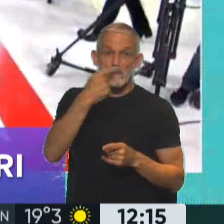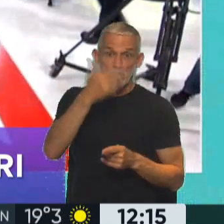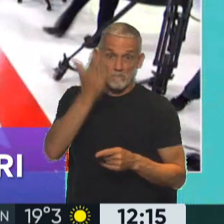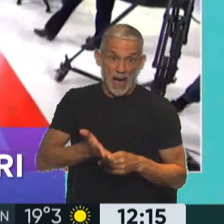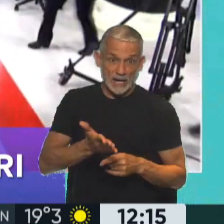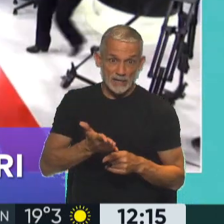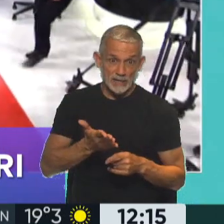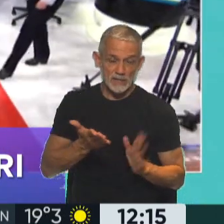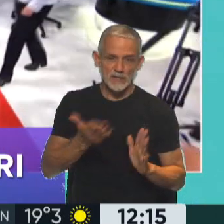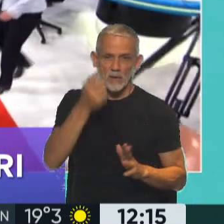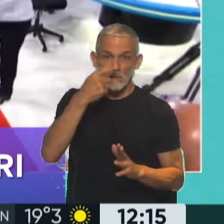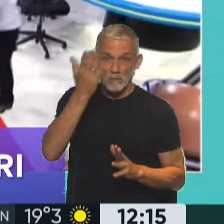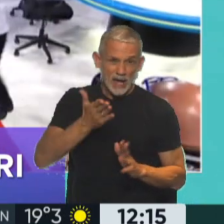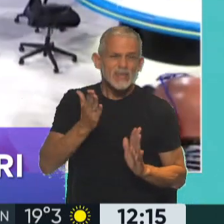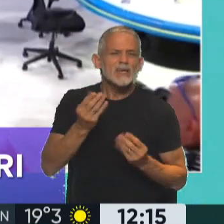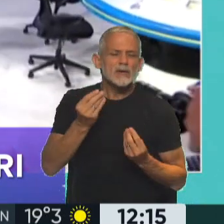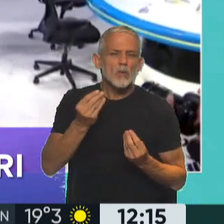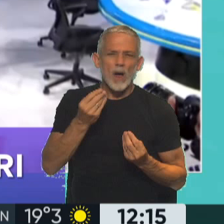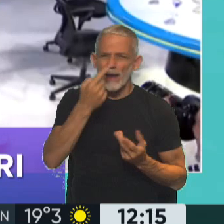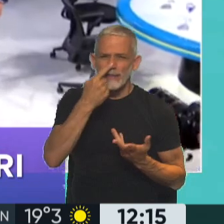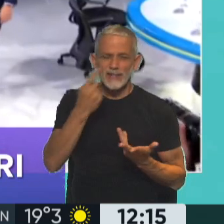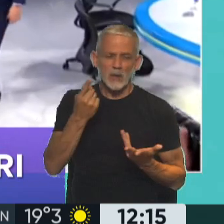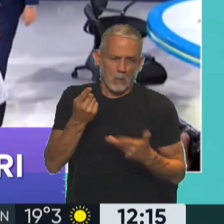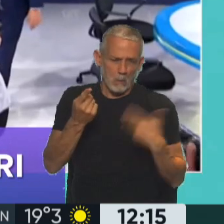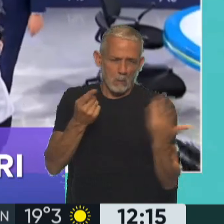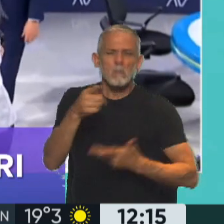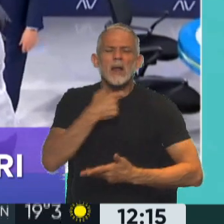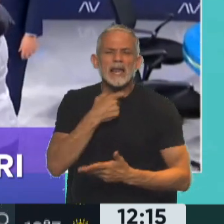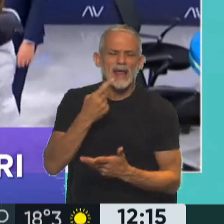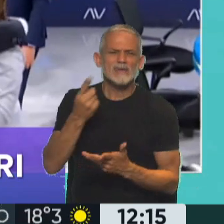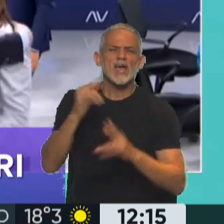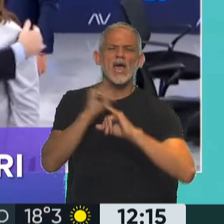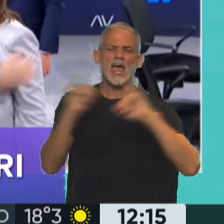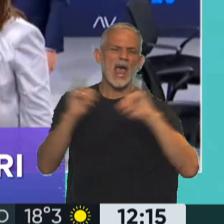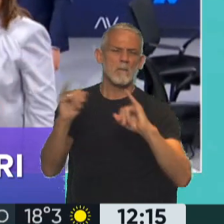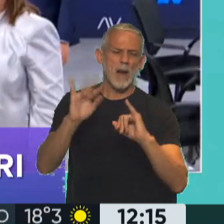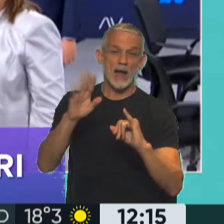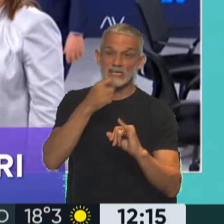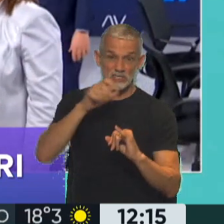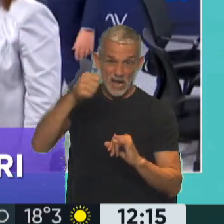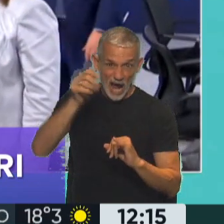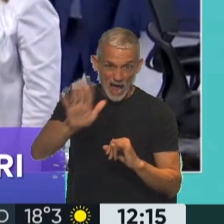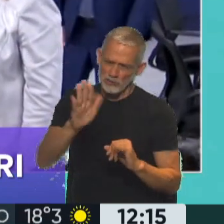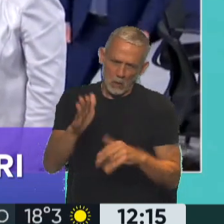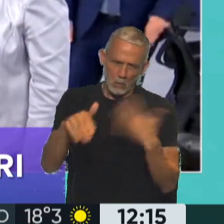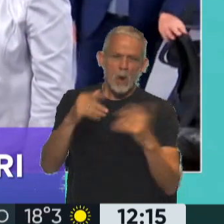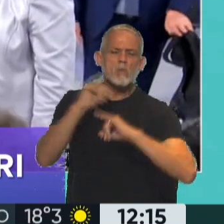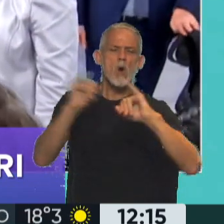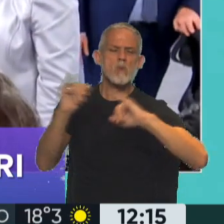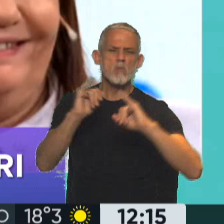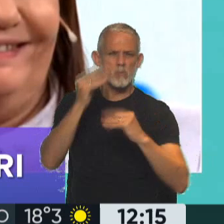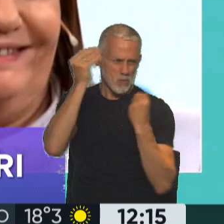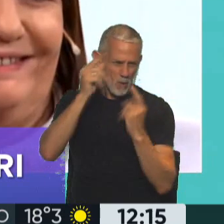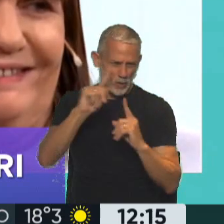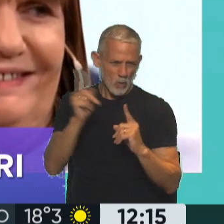que sabemos que no tiene demasiado prejuicio en decir lo que sea una campaña, si eso le sirve para ganar. No es eso lo que le preocupa a